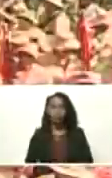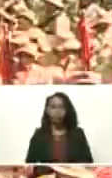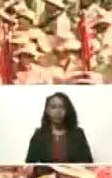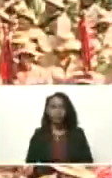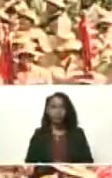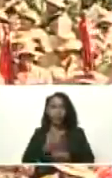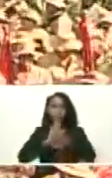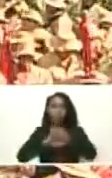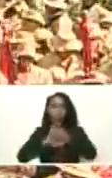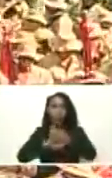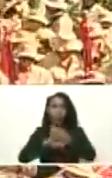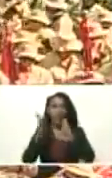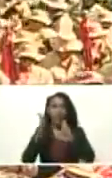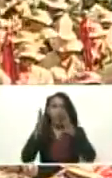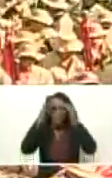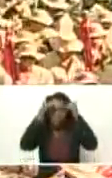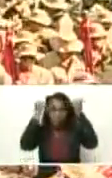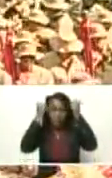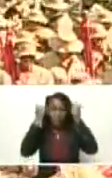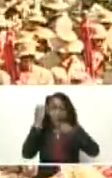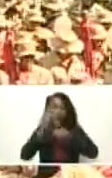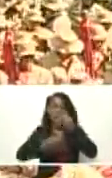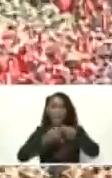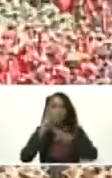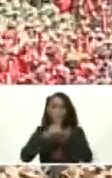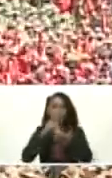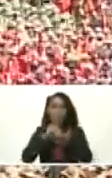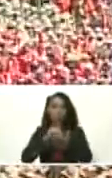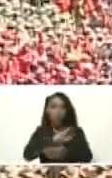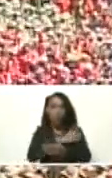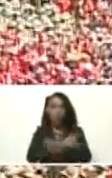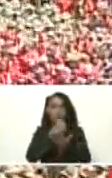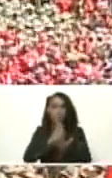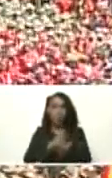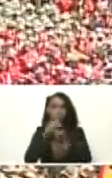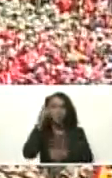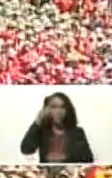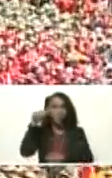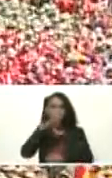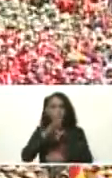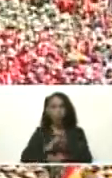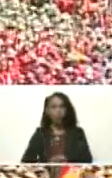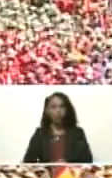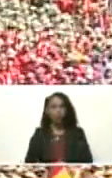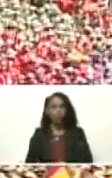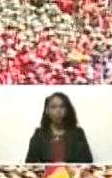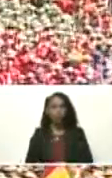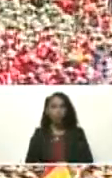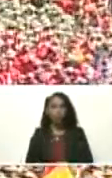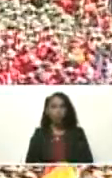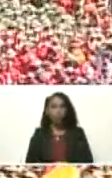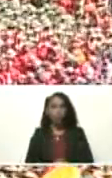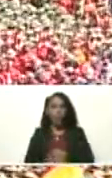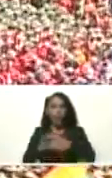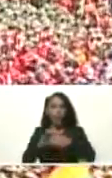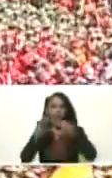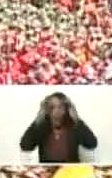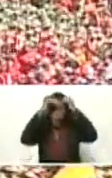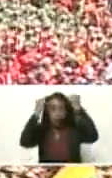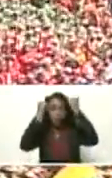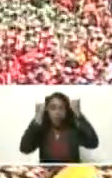Porque la milicia forma parte de la Fuerza Armada y del pueblo. La milicia es la